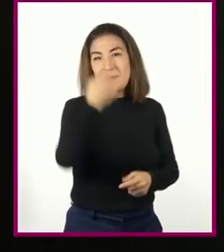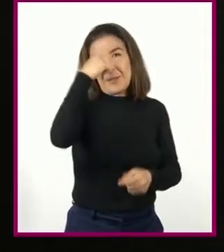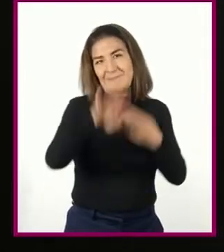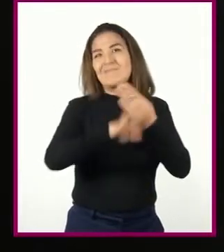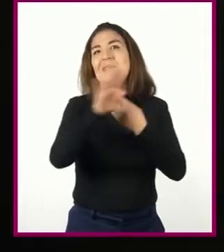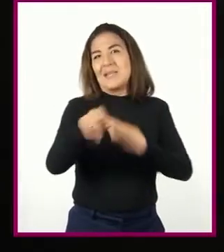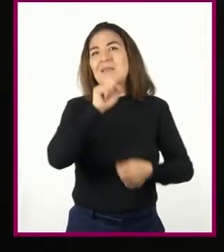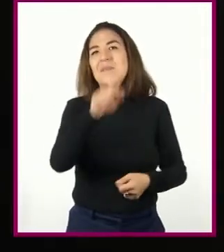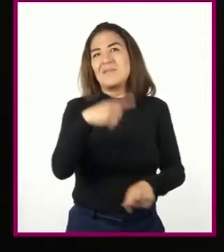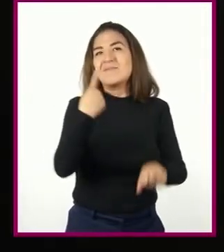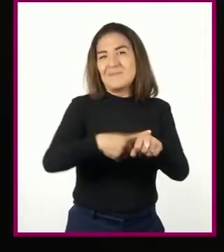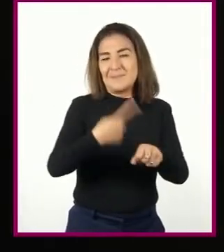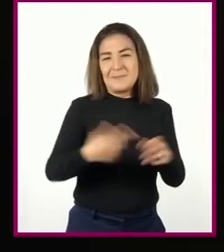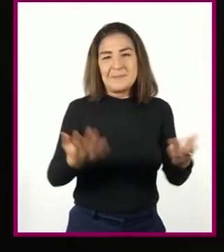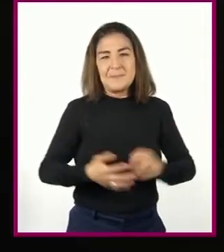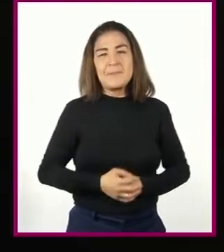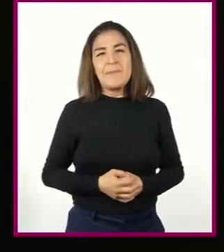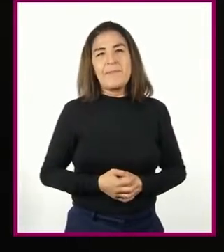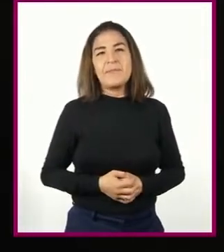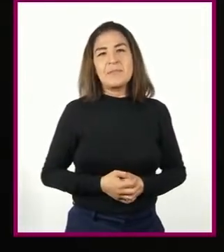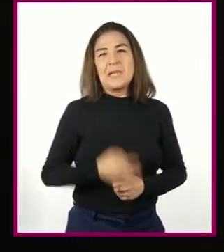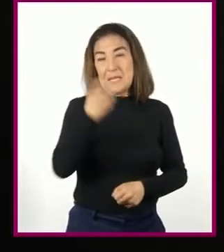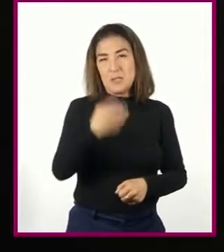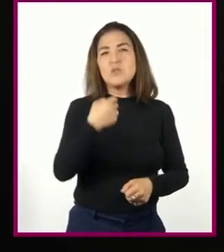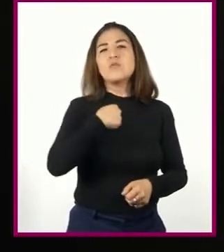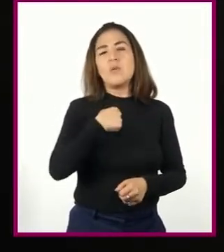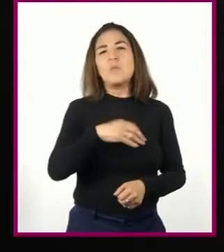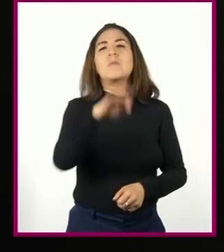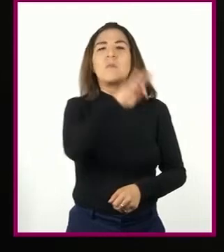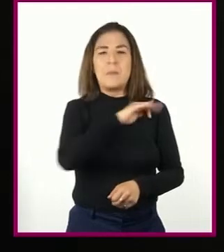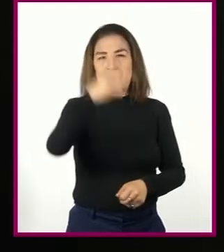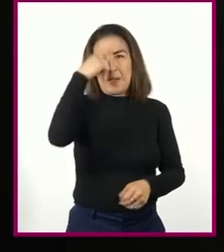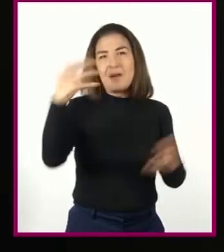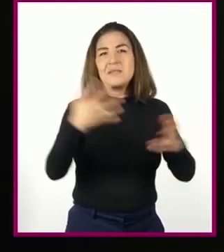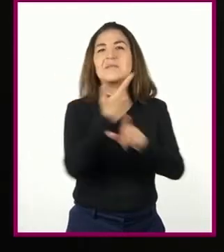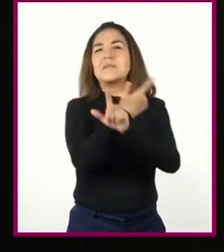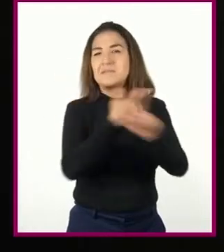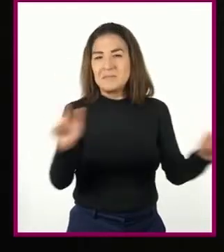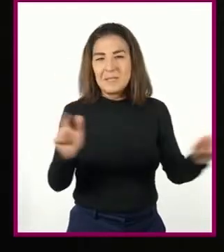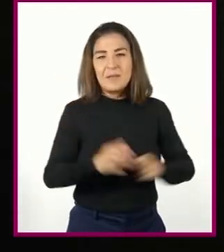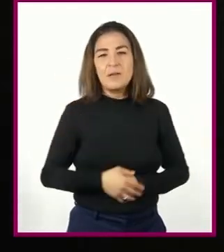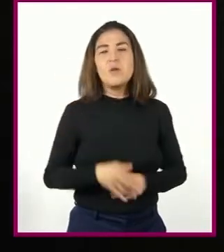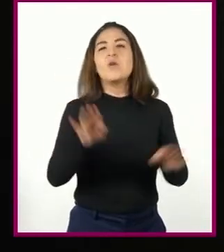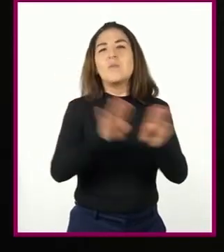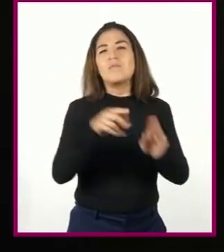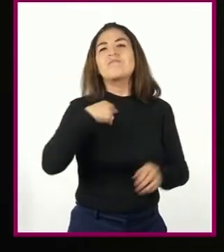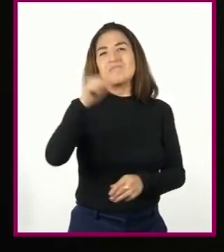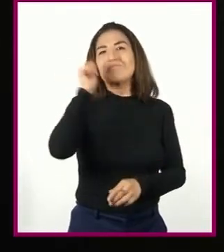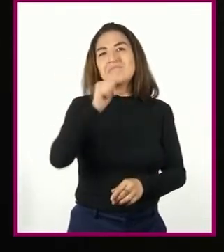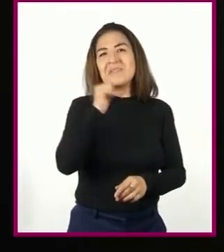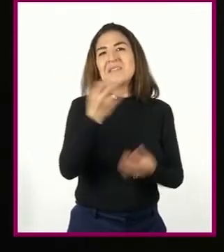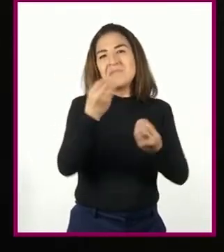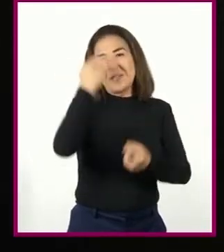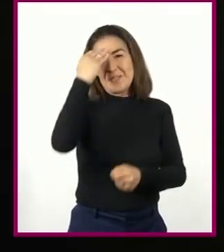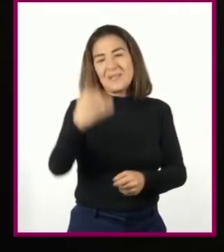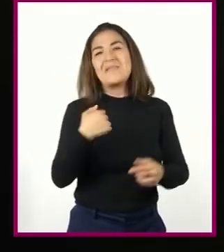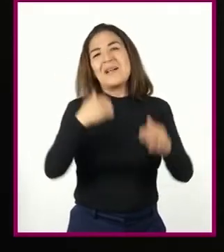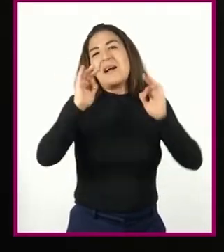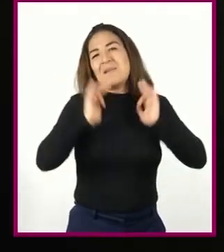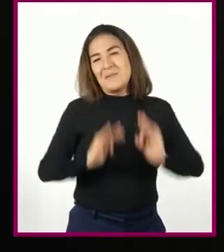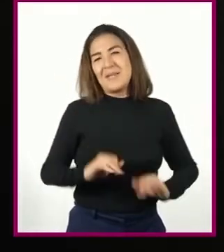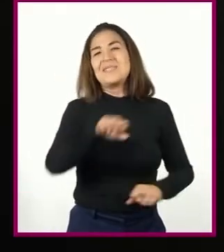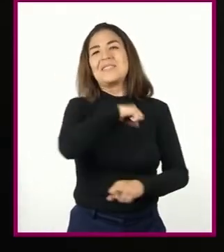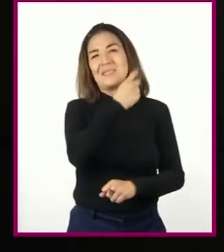enfermedades. Creo que todo esto me permite ser libre, pues siempre tengo mucho tiempo, tranquilidad y